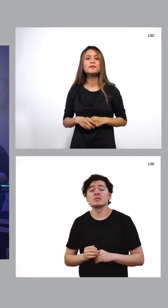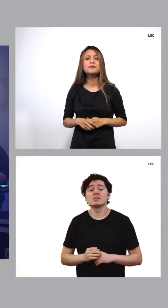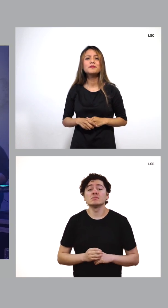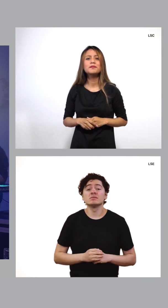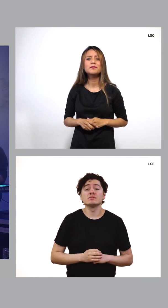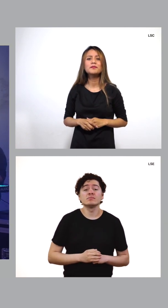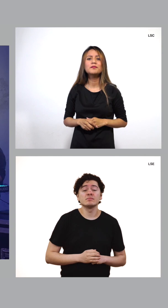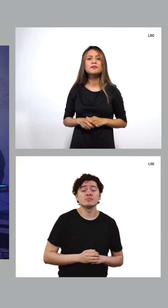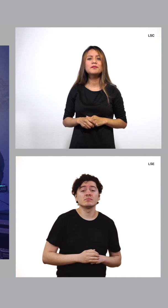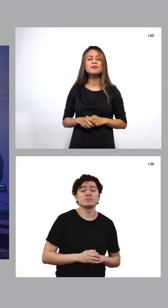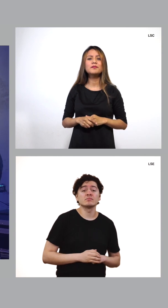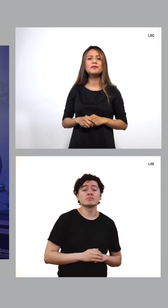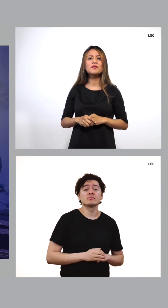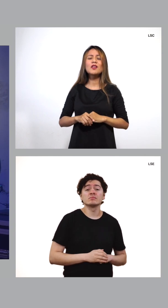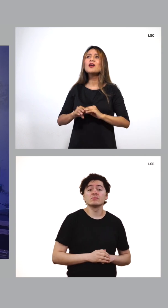Su cuerpo